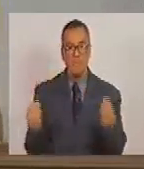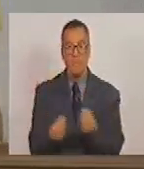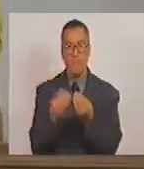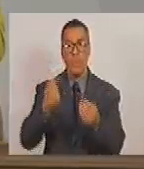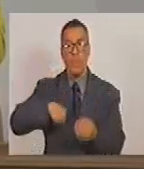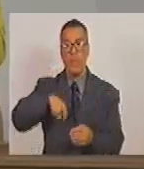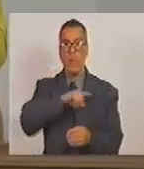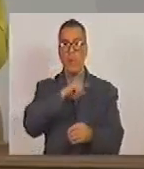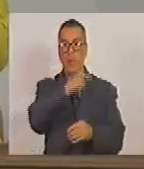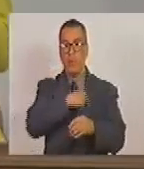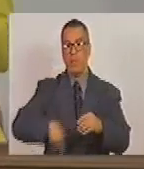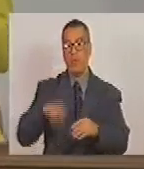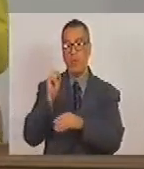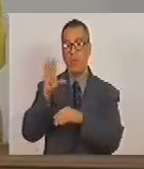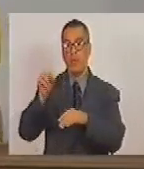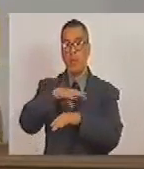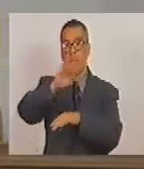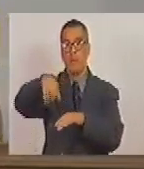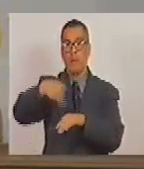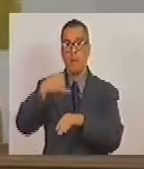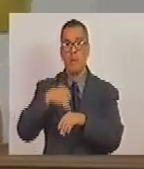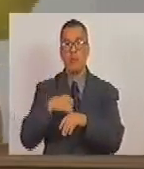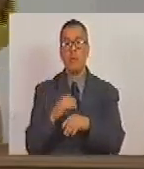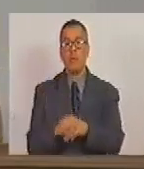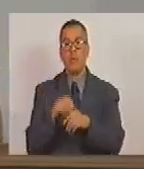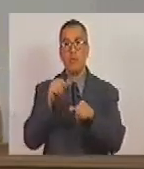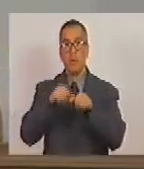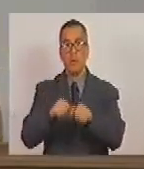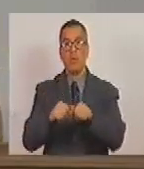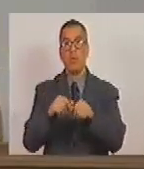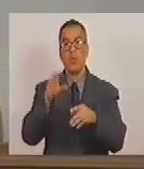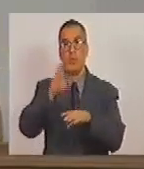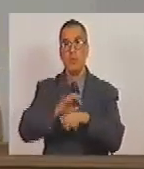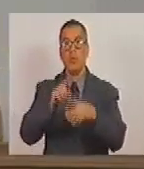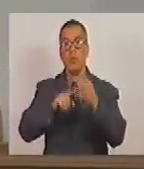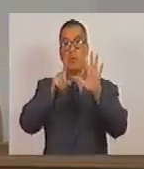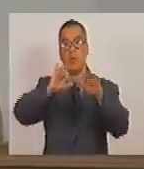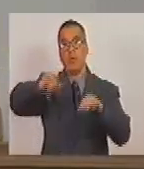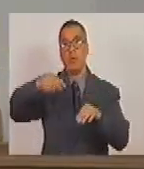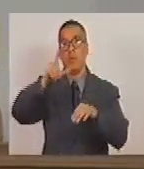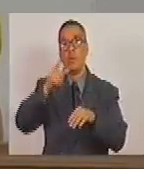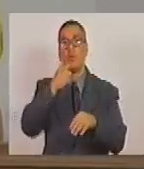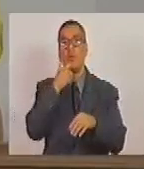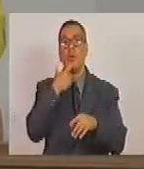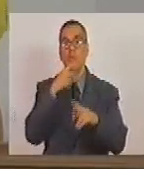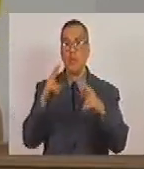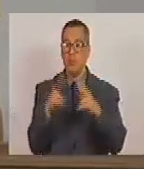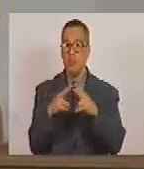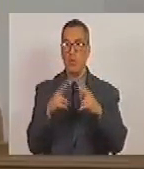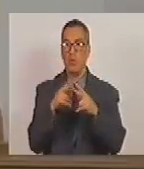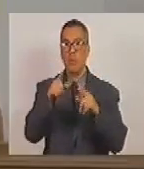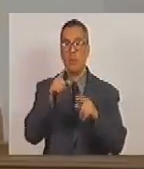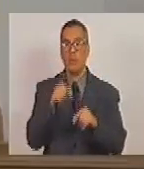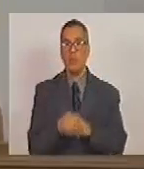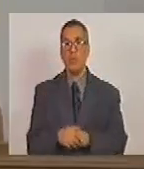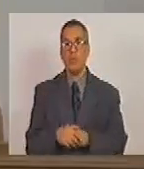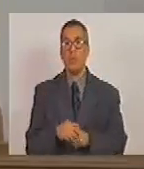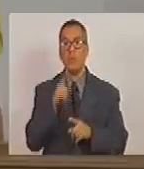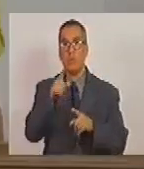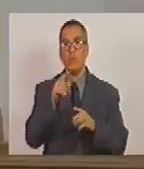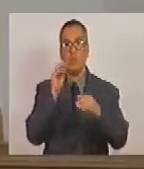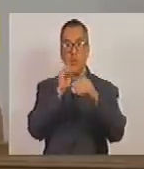nuestro presidente de la Asamblea Nacional instalamos el 6 de julio este hermoso encuentro que precisamente es